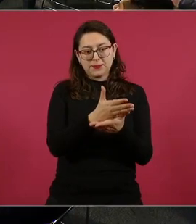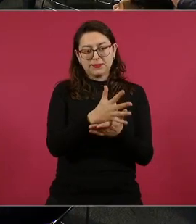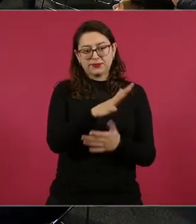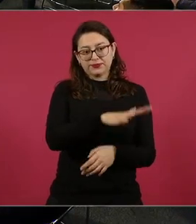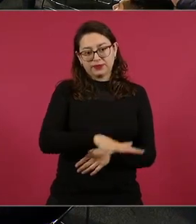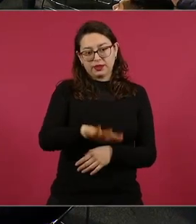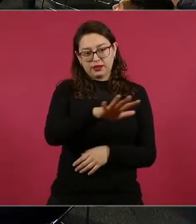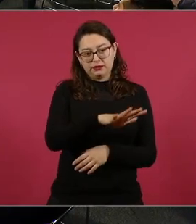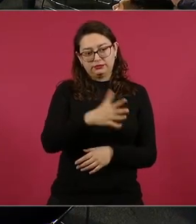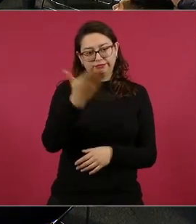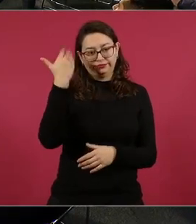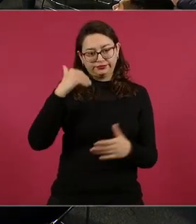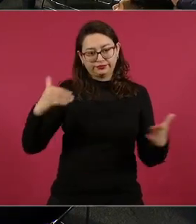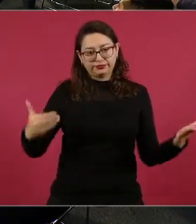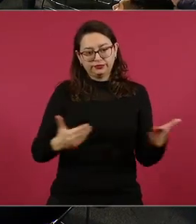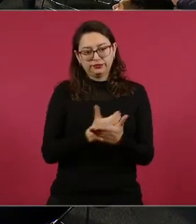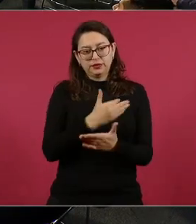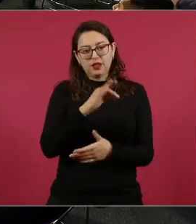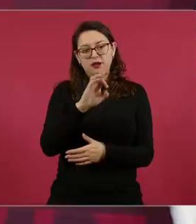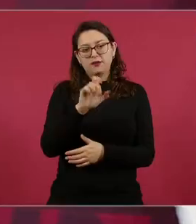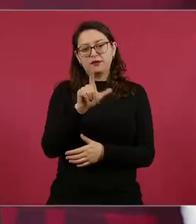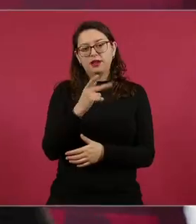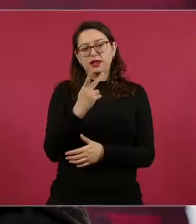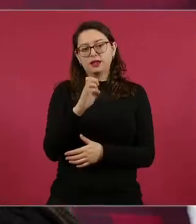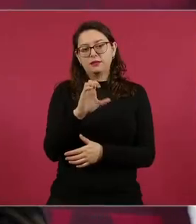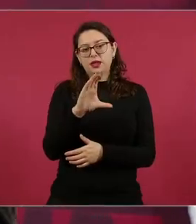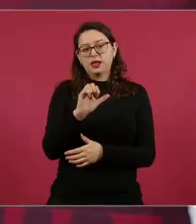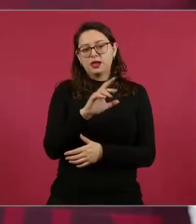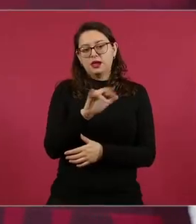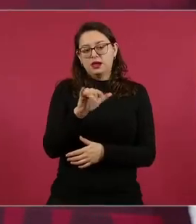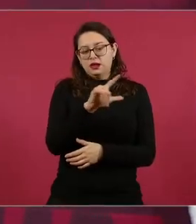Felipe Carrillo Puerto. Cumple